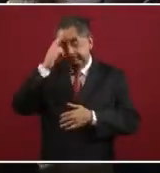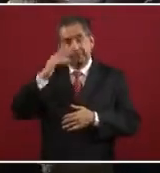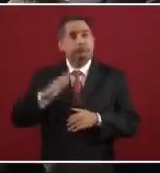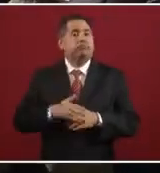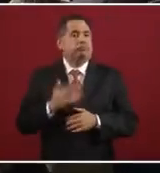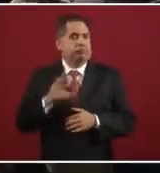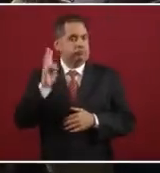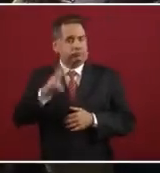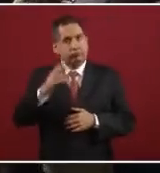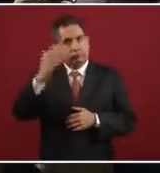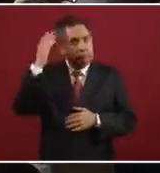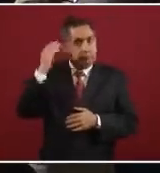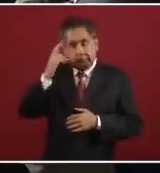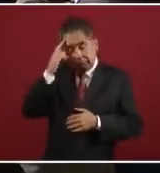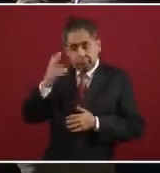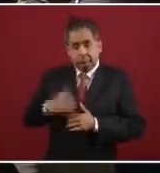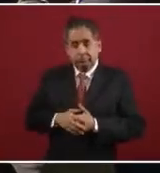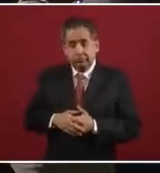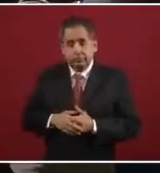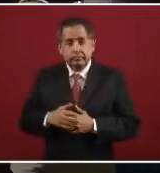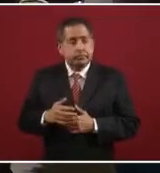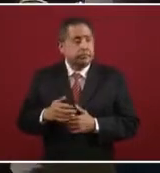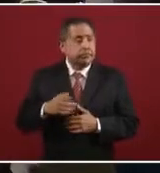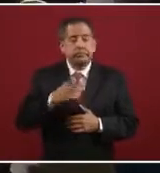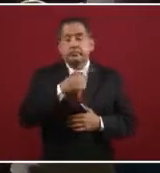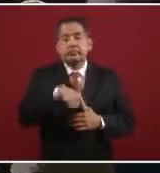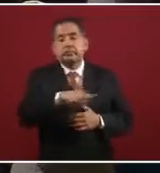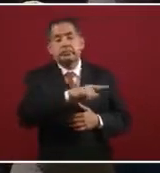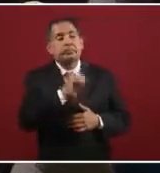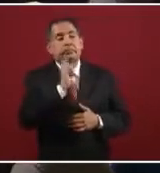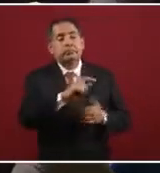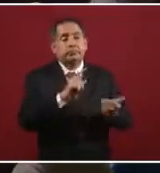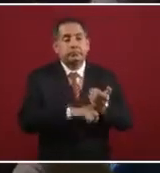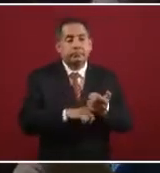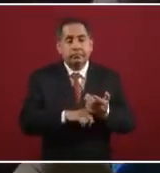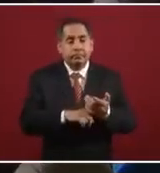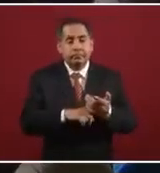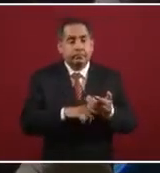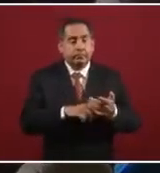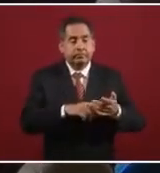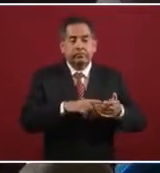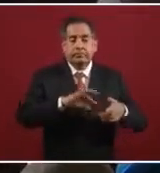veras hay una epidemia, no de dengue,